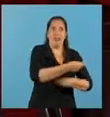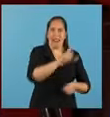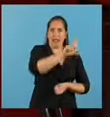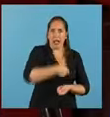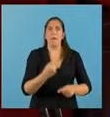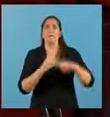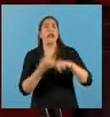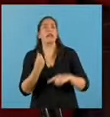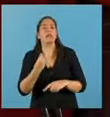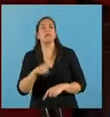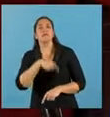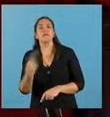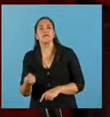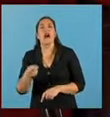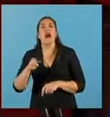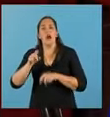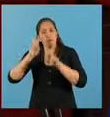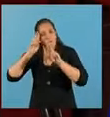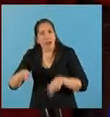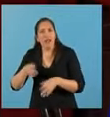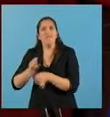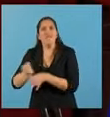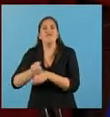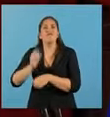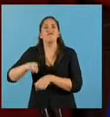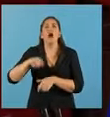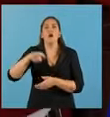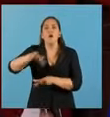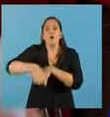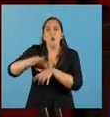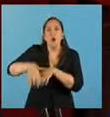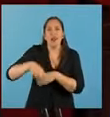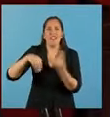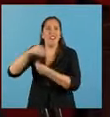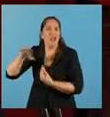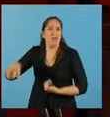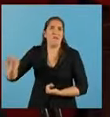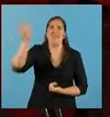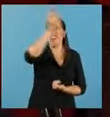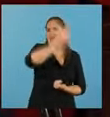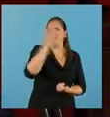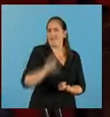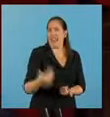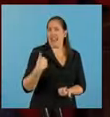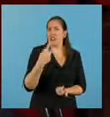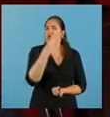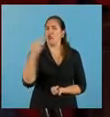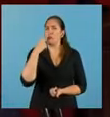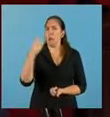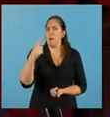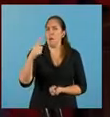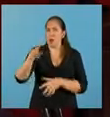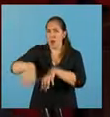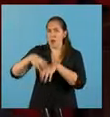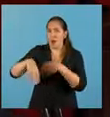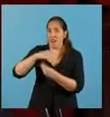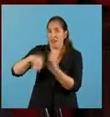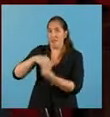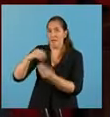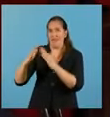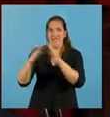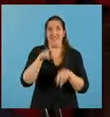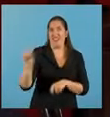que permitirá el establecimiento de más de 200.000 huertas familiares en todo el país. Por supuesto que todo